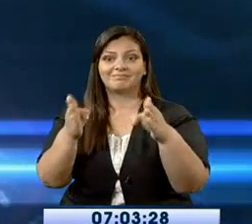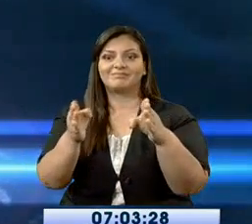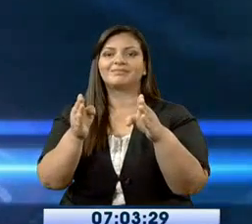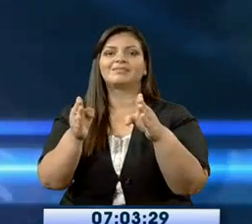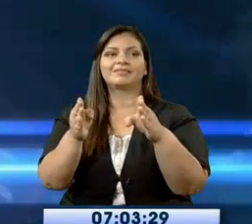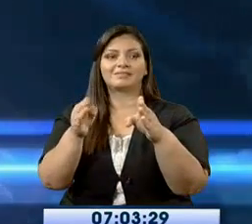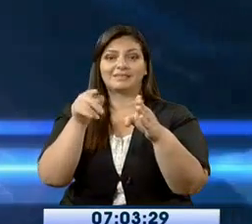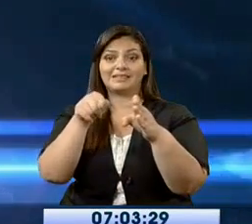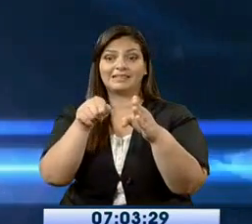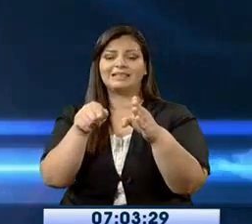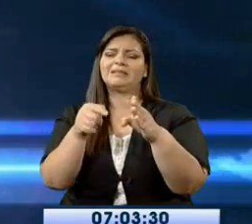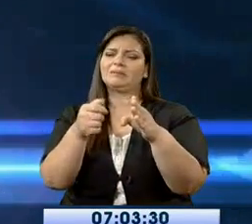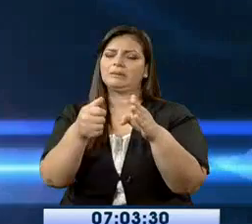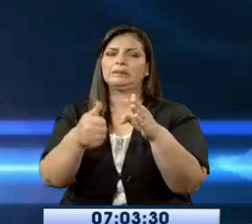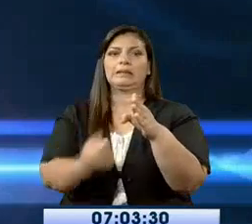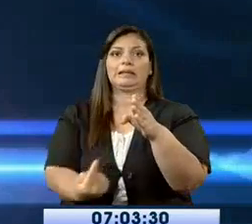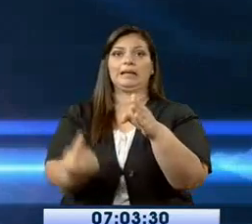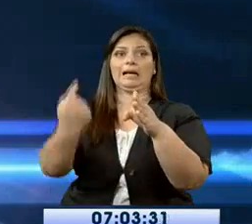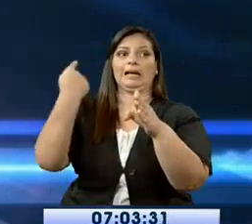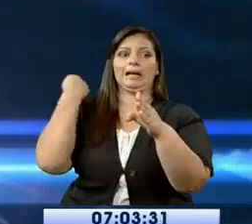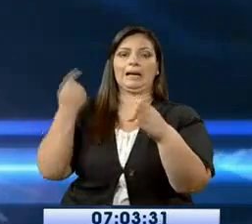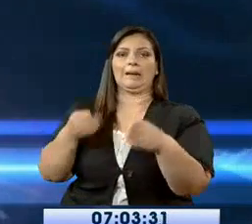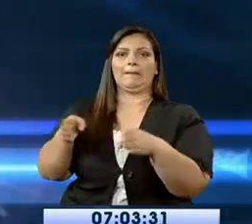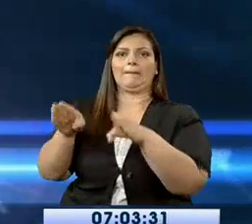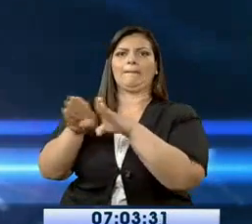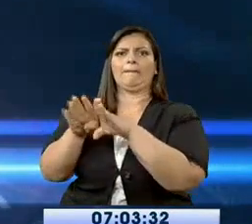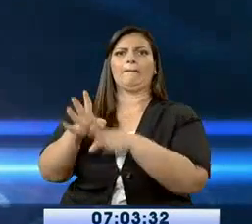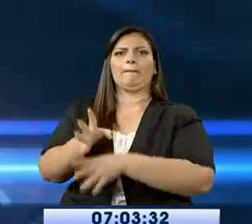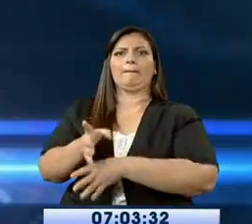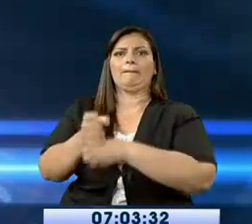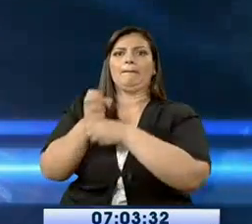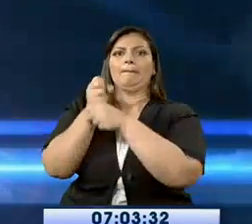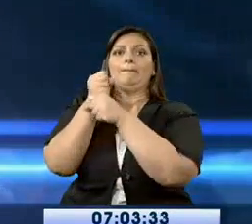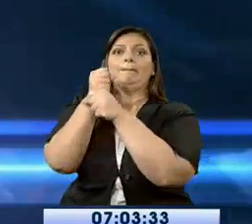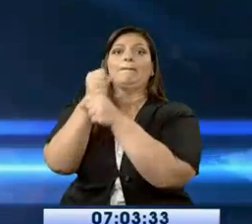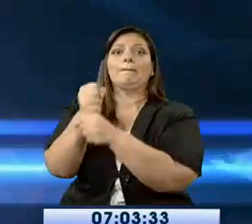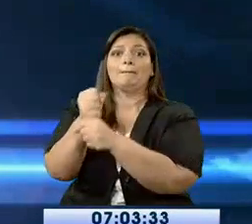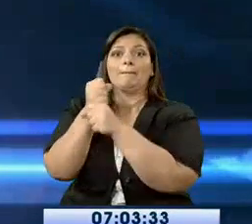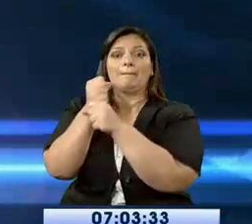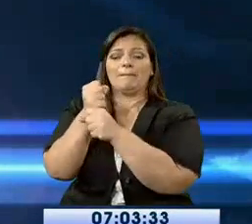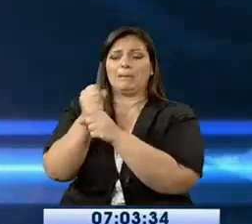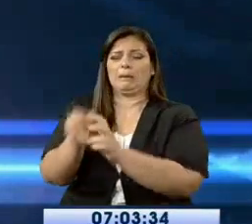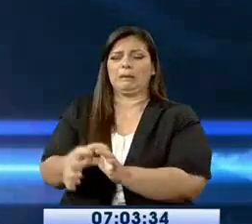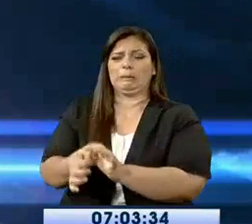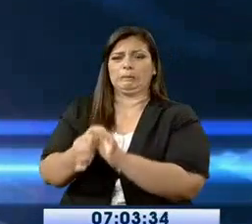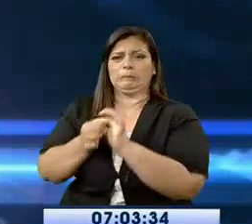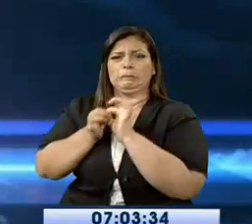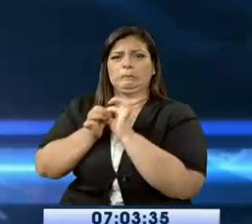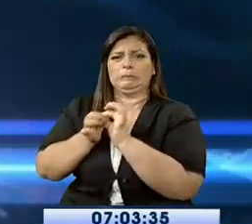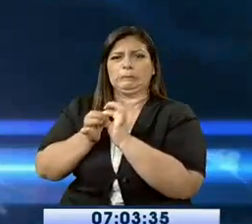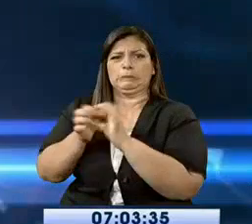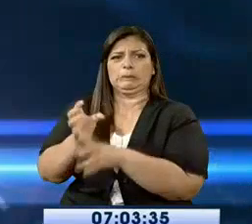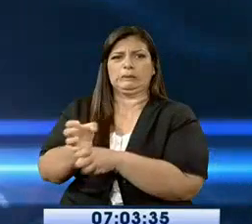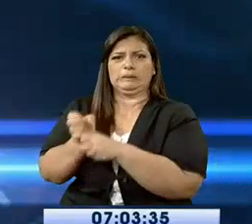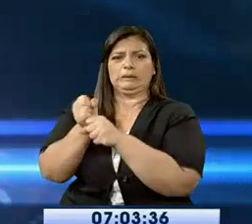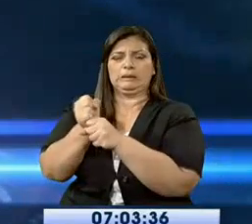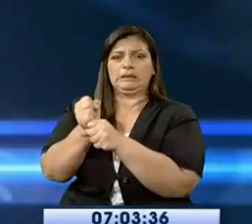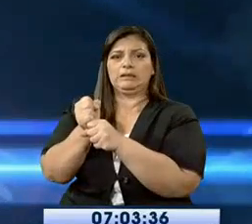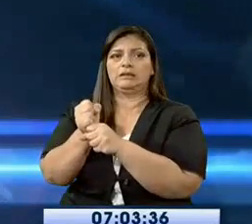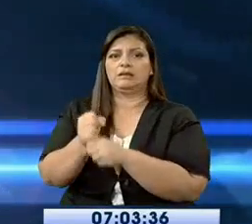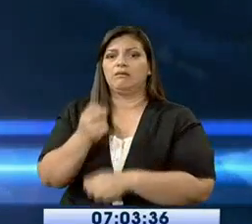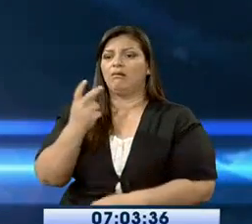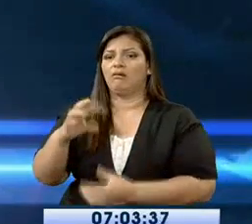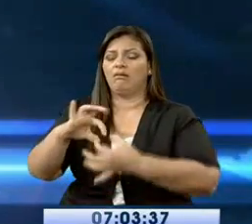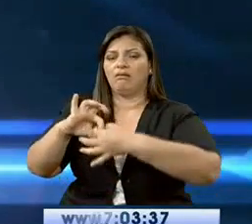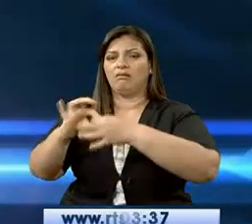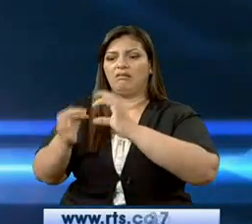continúan encadenando las puertas posteriores con sendos candados. Y cadena. Así es. Entonces, se les quieren ir las puertas, entonces